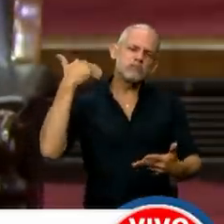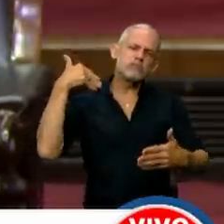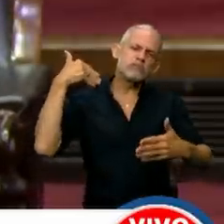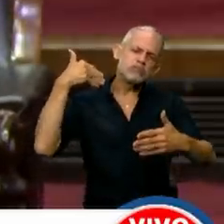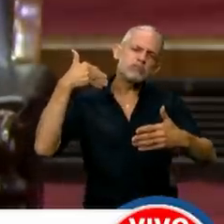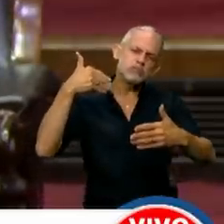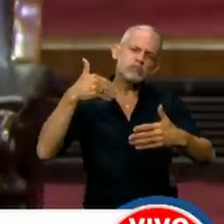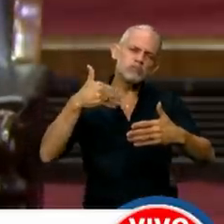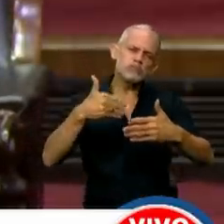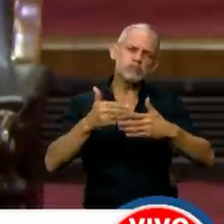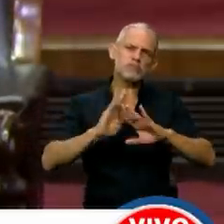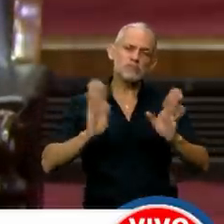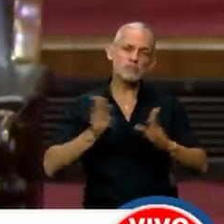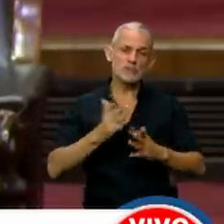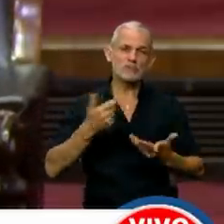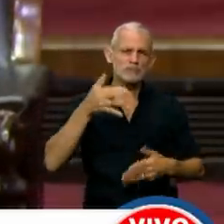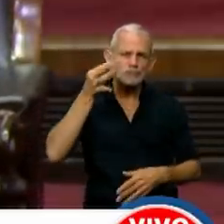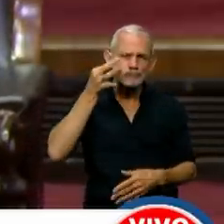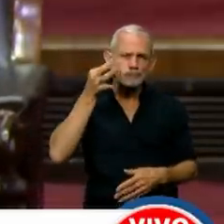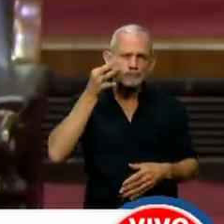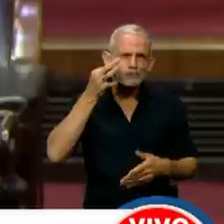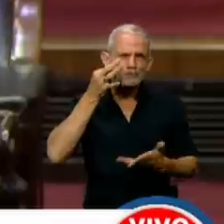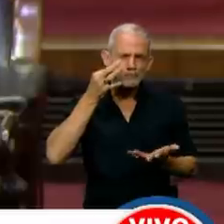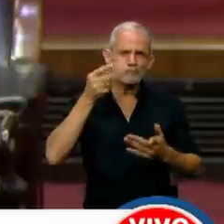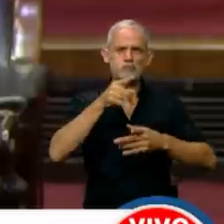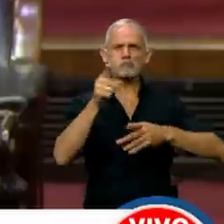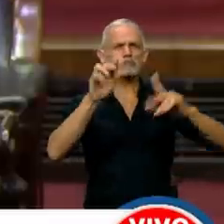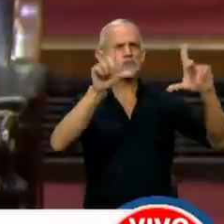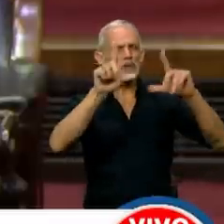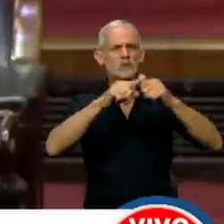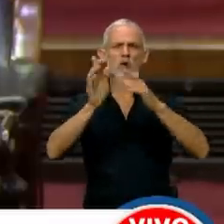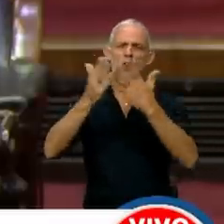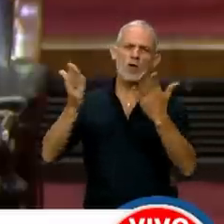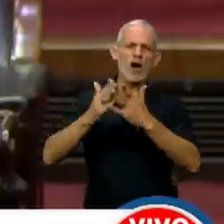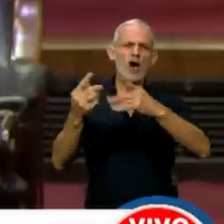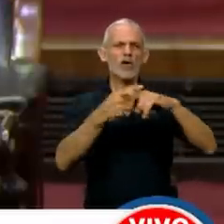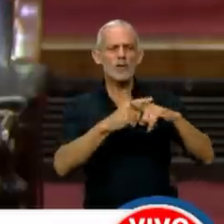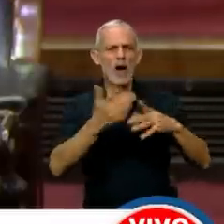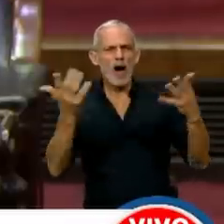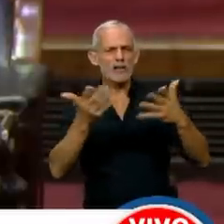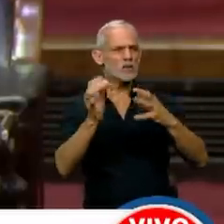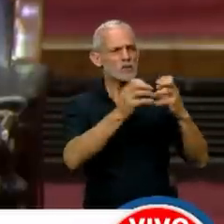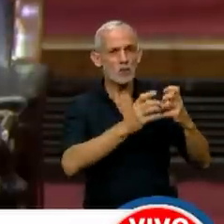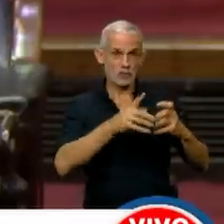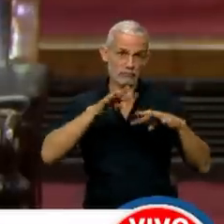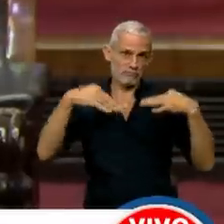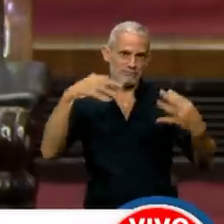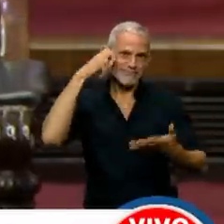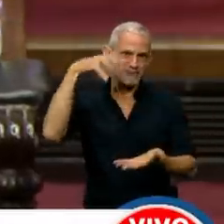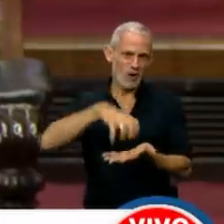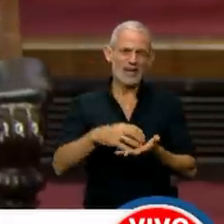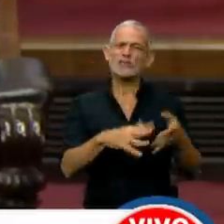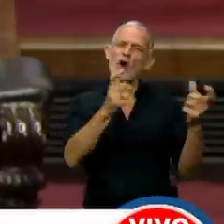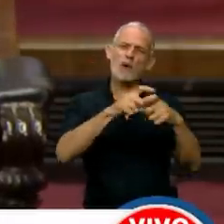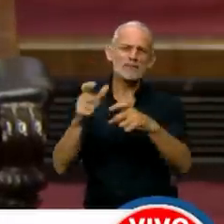venimos asistiendo en los medios en los debates en este recinto en la